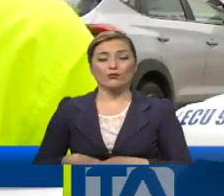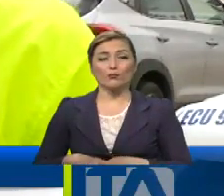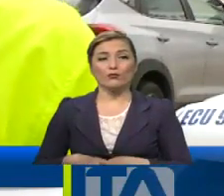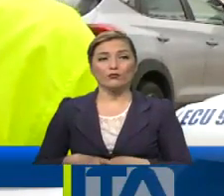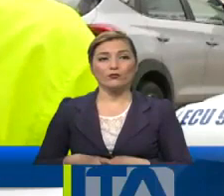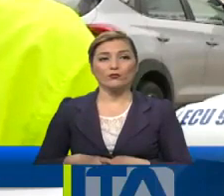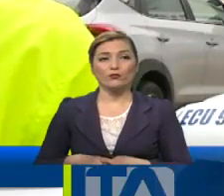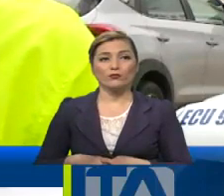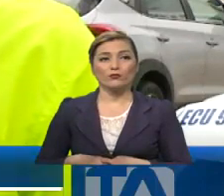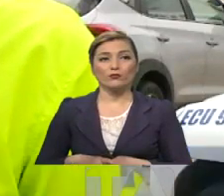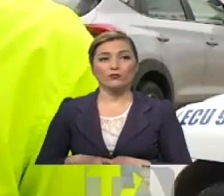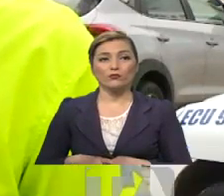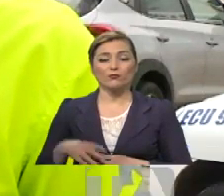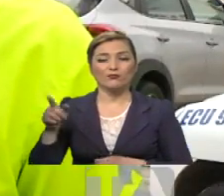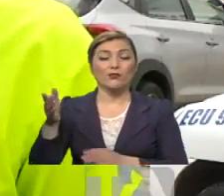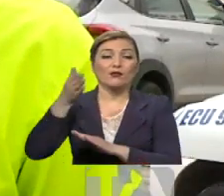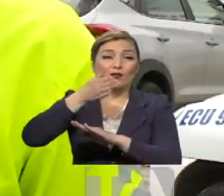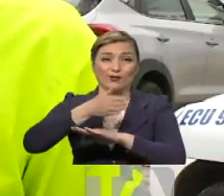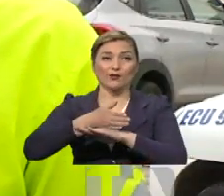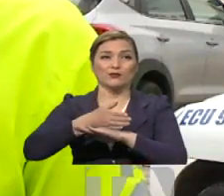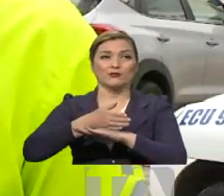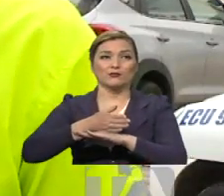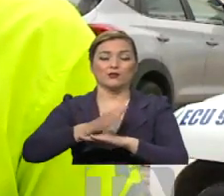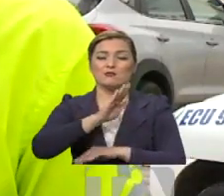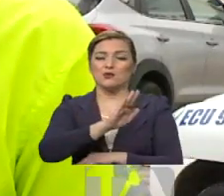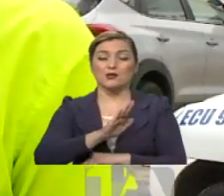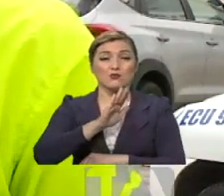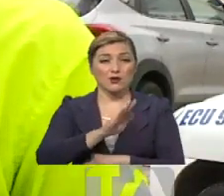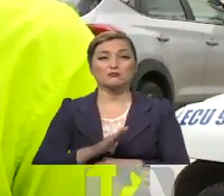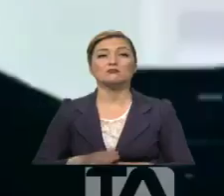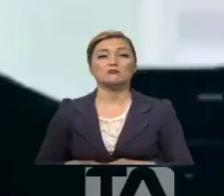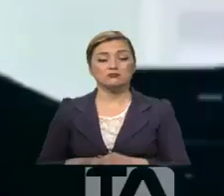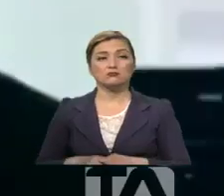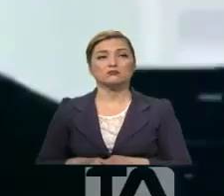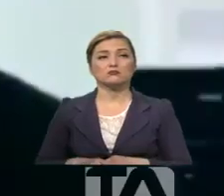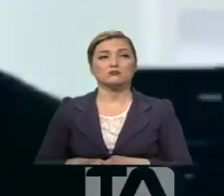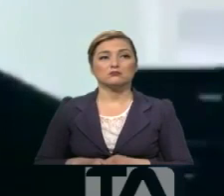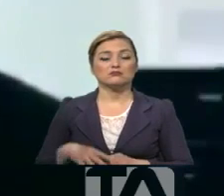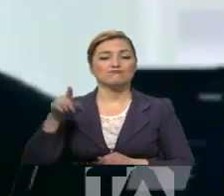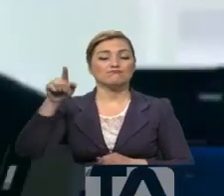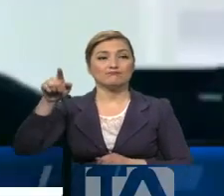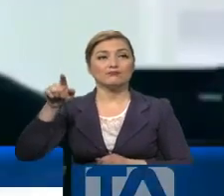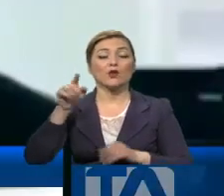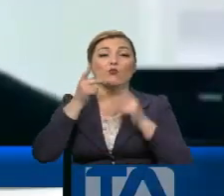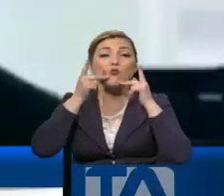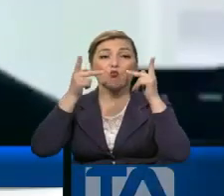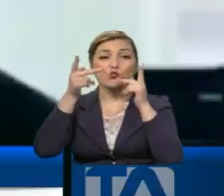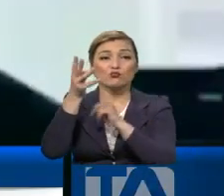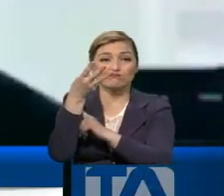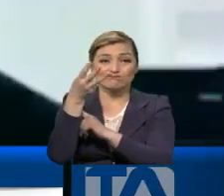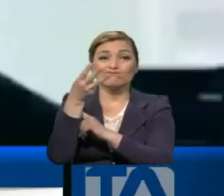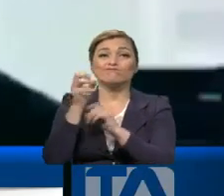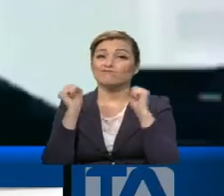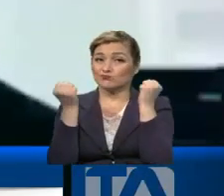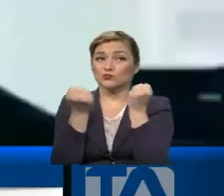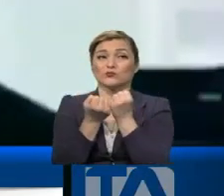el señor había recibido en su momento varias amenazas. Una de ellas la denunció públicamente Ruales en